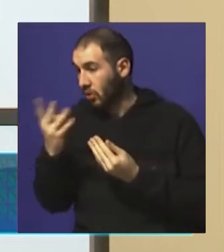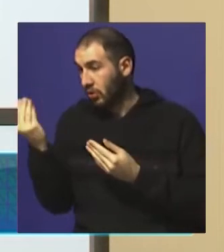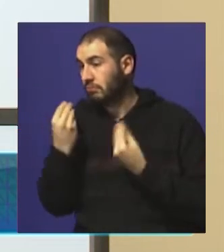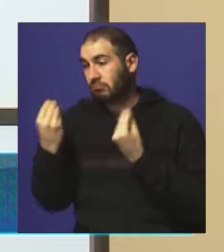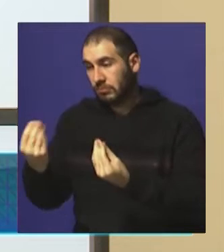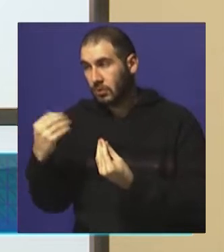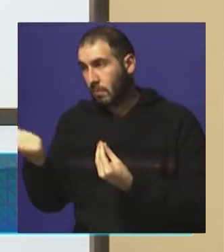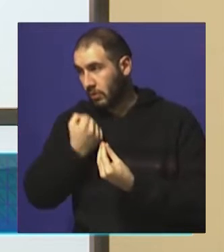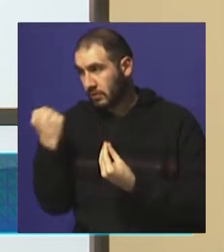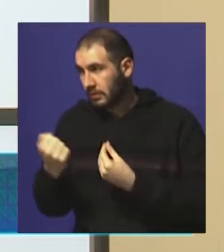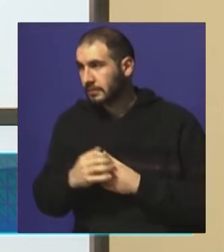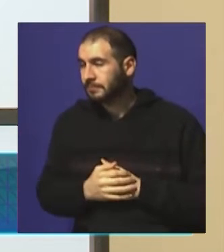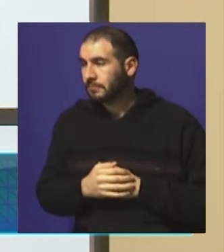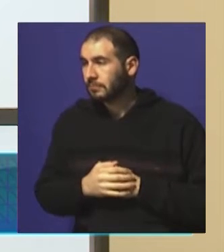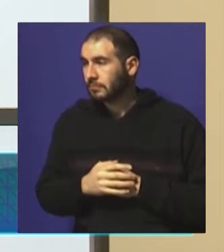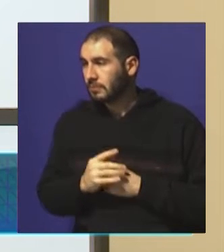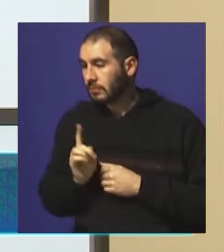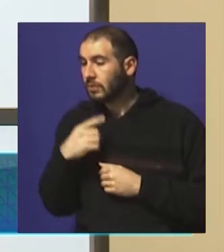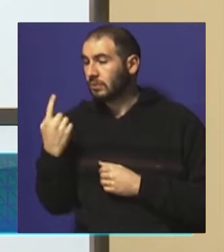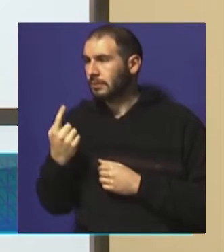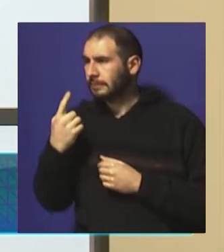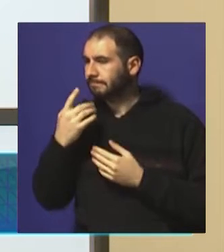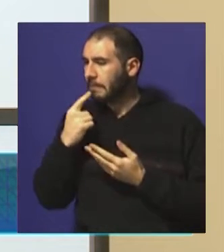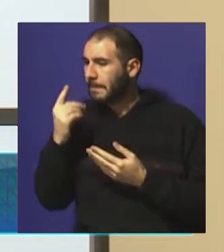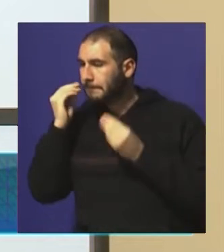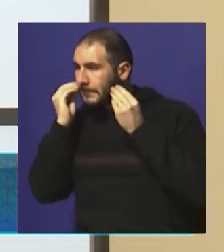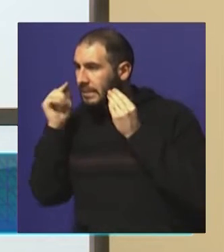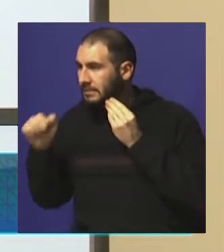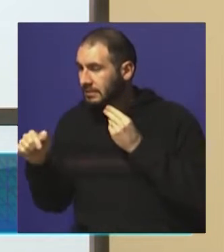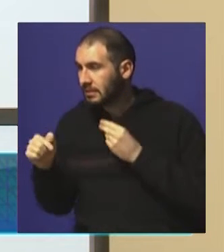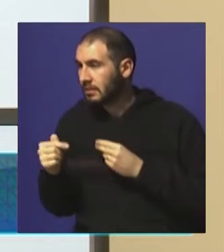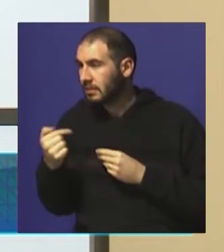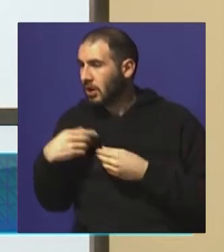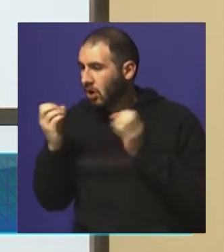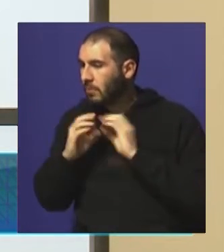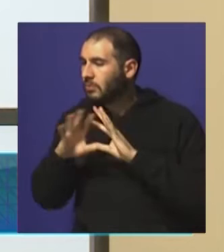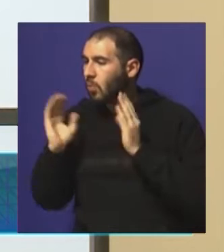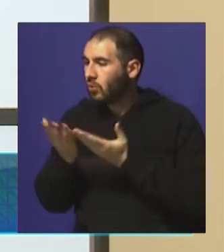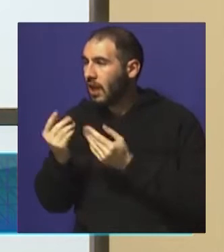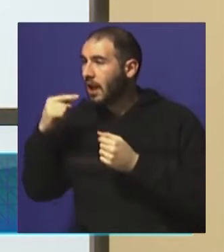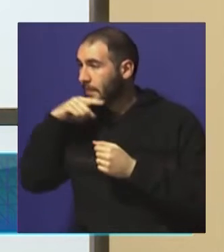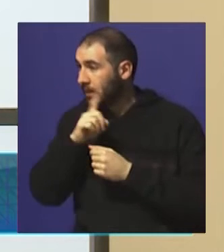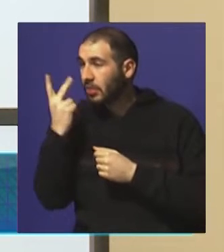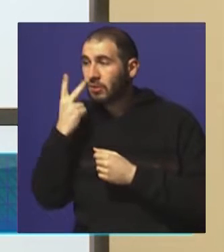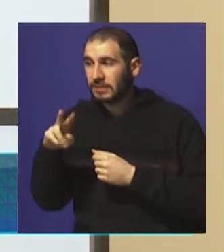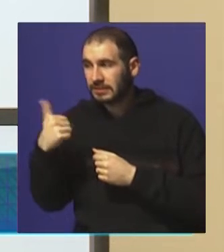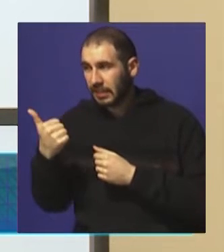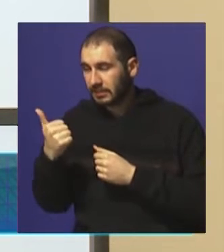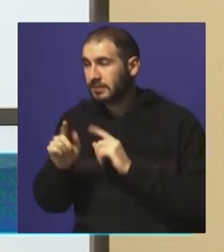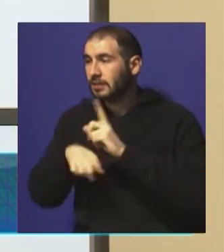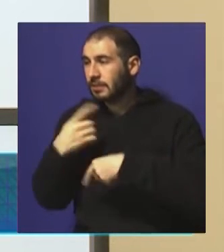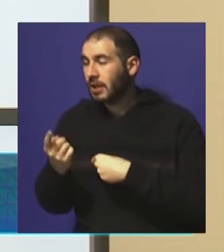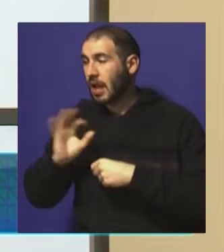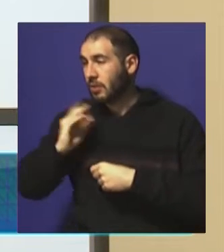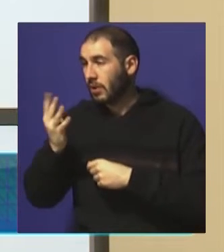referentes. Y cuando nosotros vemos el Messi, que yo empecé a conocer el Mundial de Alemania 2006, después, 4